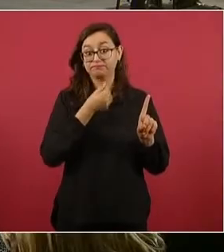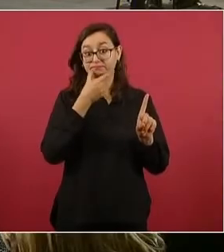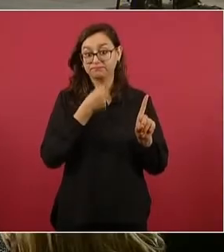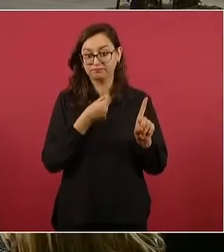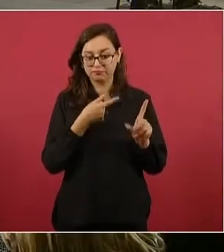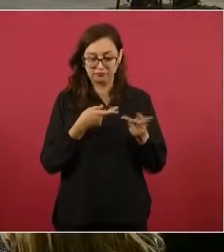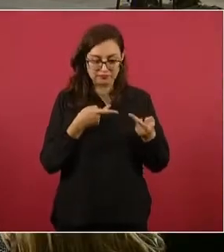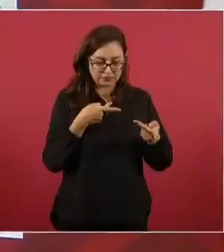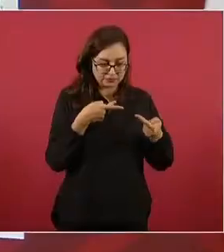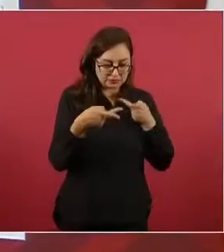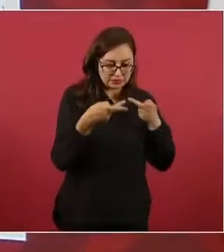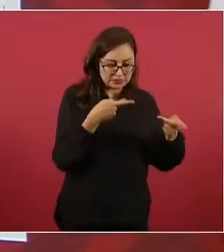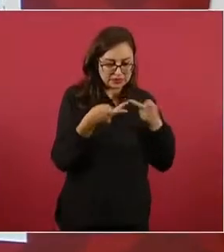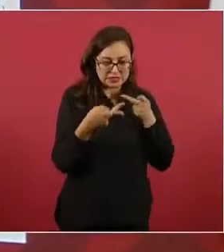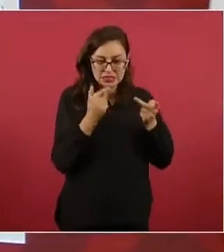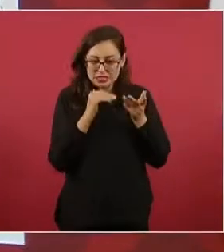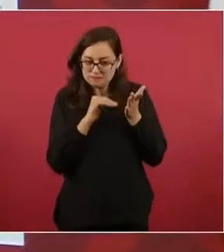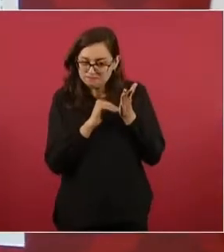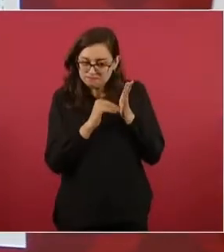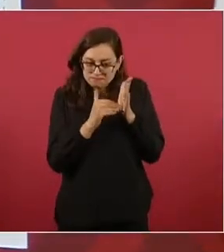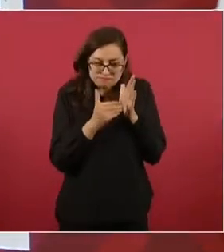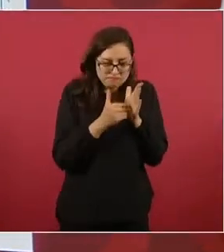el golpe de Estado